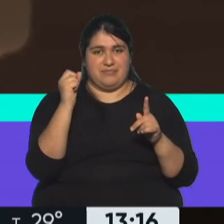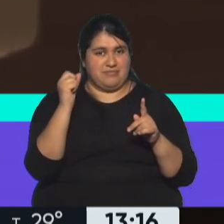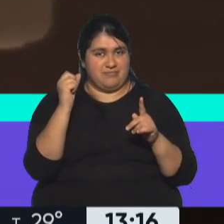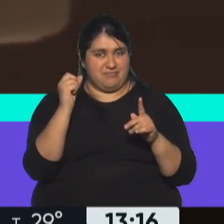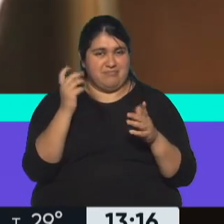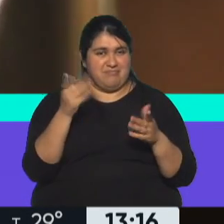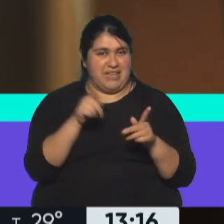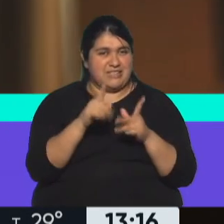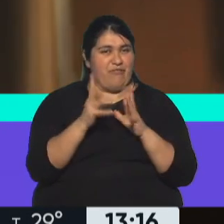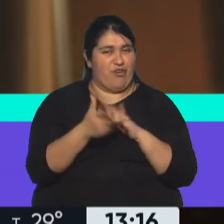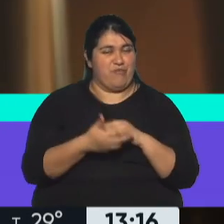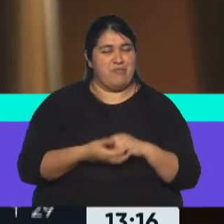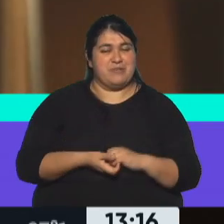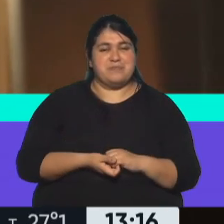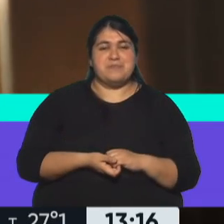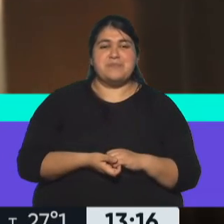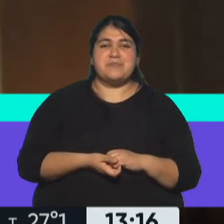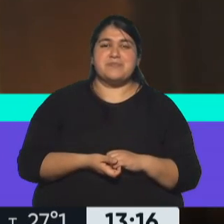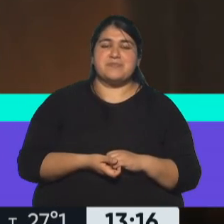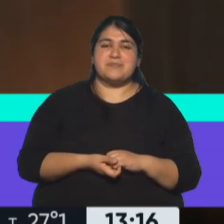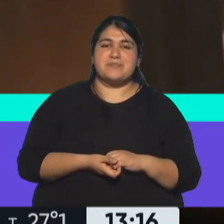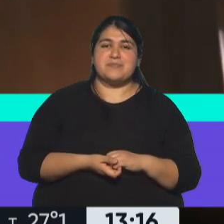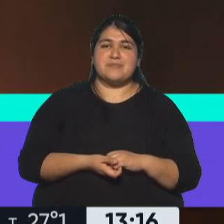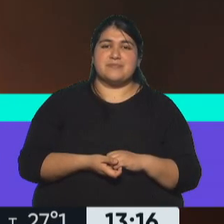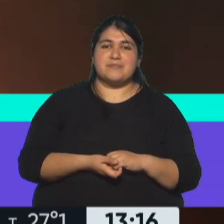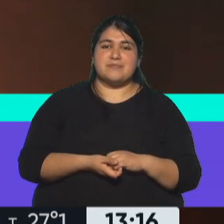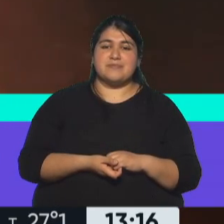un amor. Y ahora,